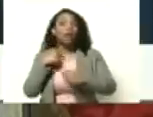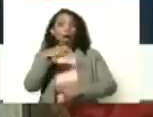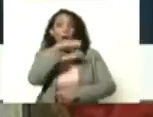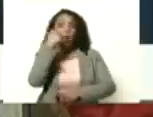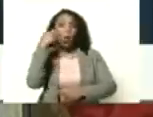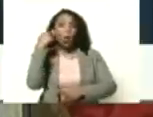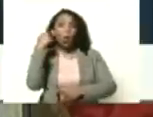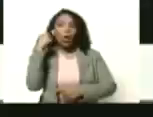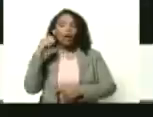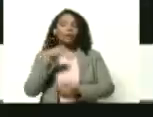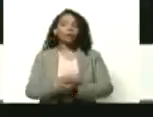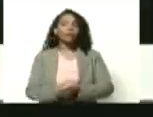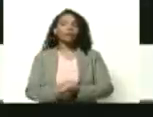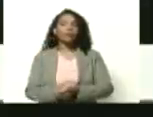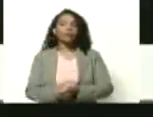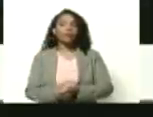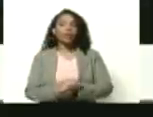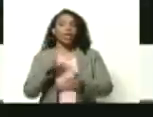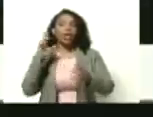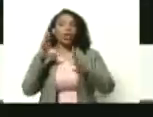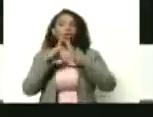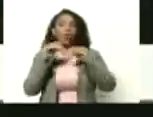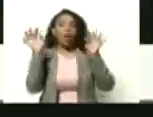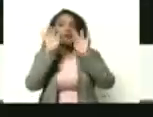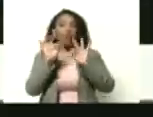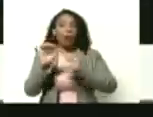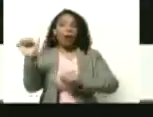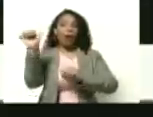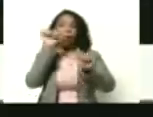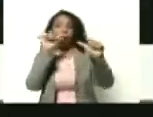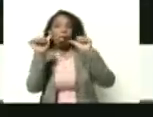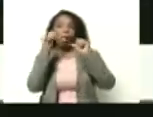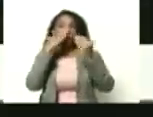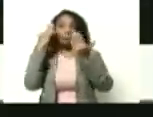al consumo de drogas y todo tipo de alcohol